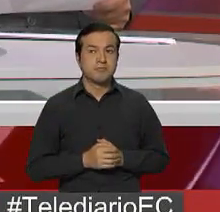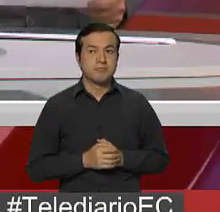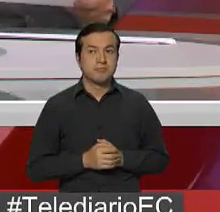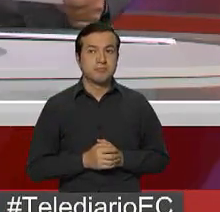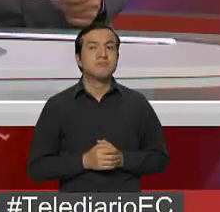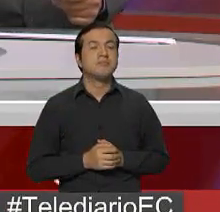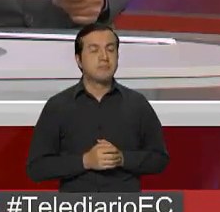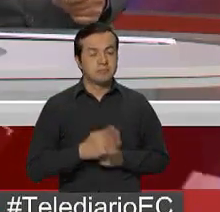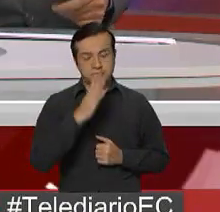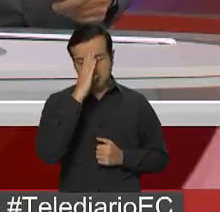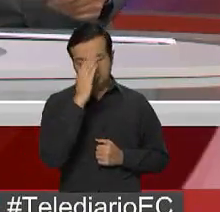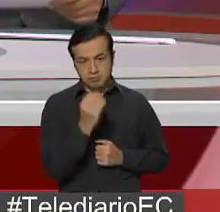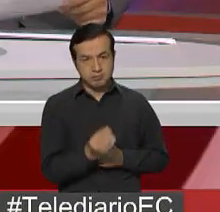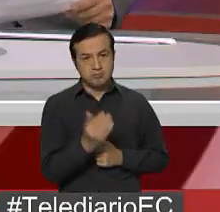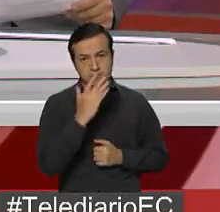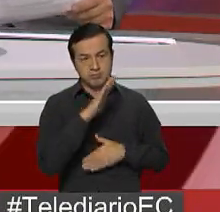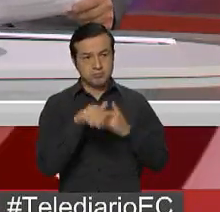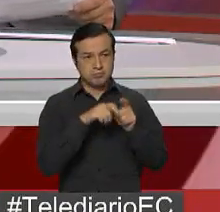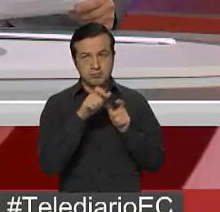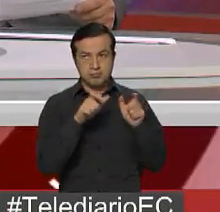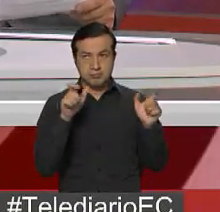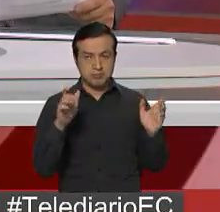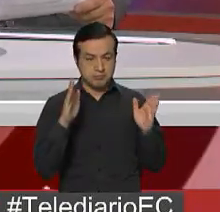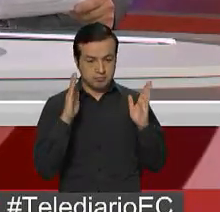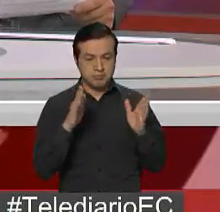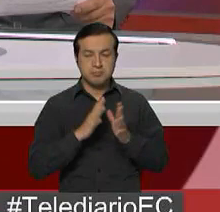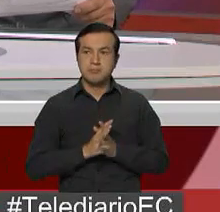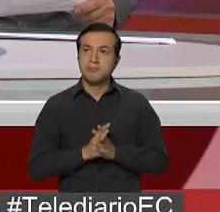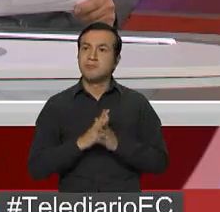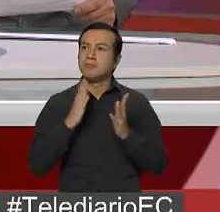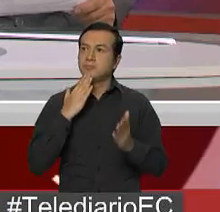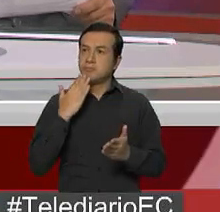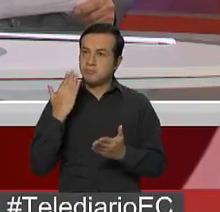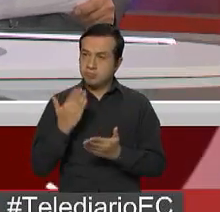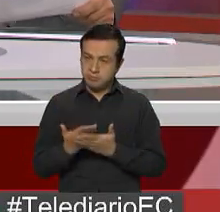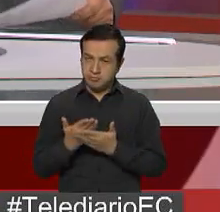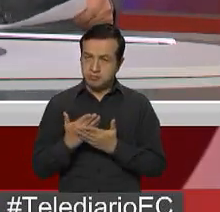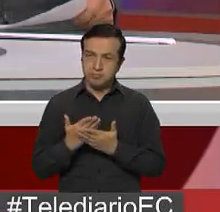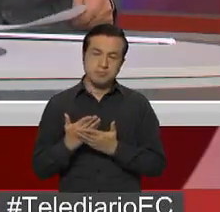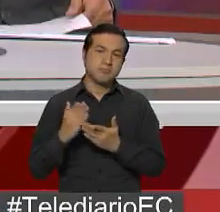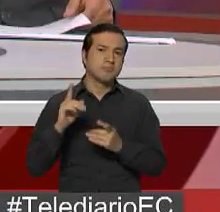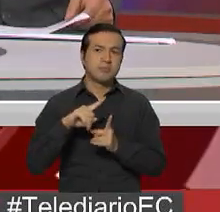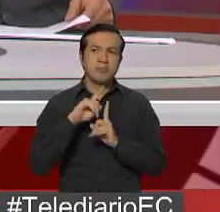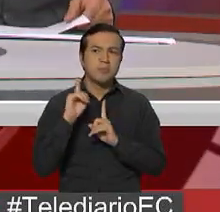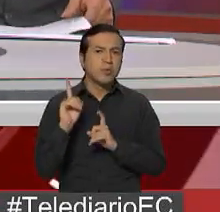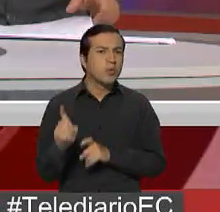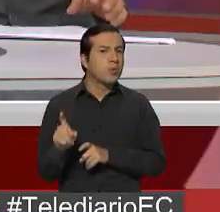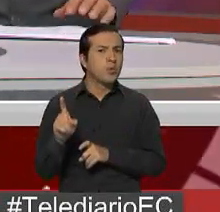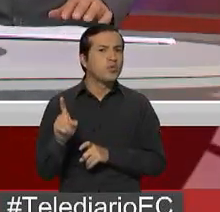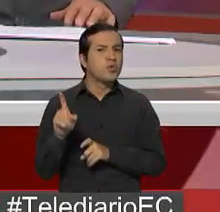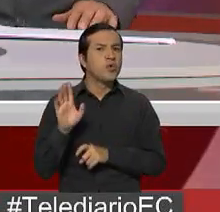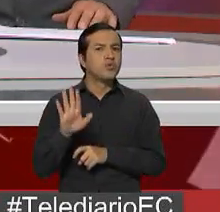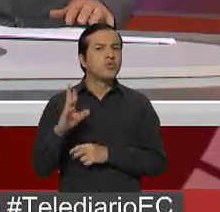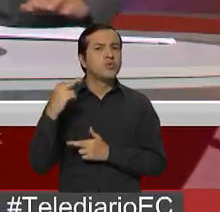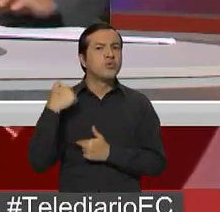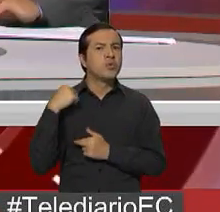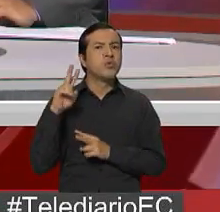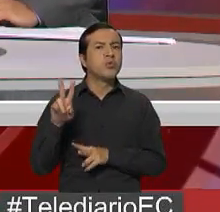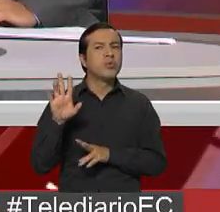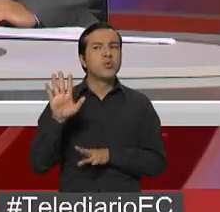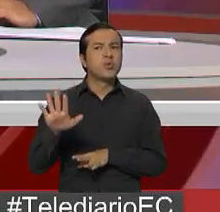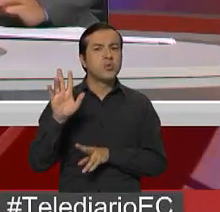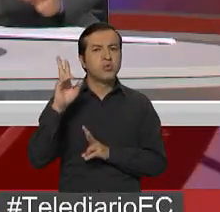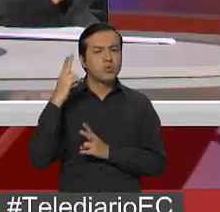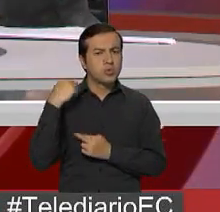ahora son muy buenos días muchas gracias doctor de lagasca bueno cuál es el ámbito de acción realmente de la